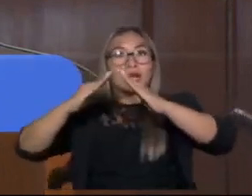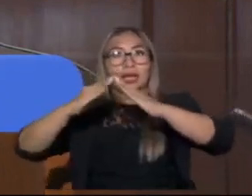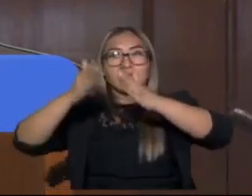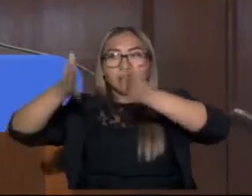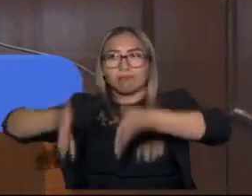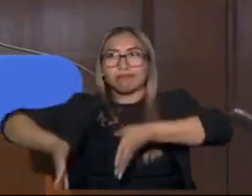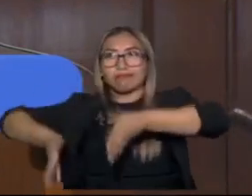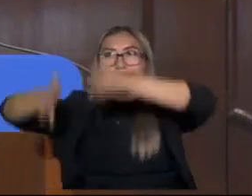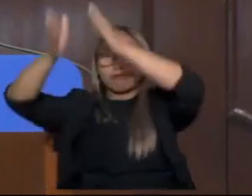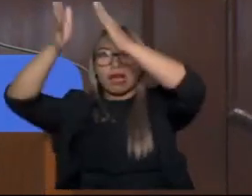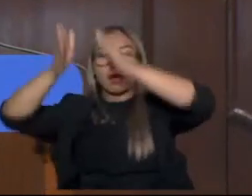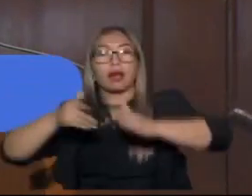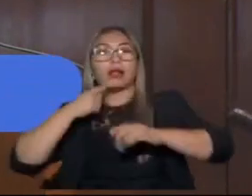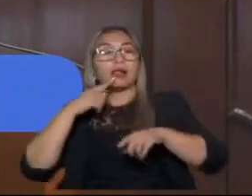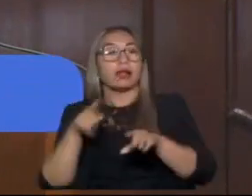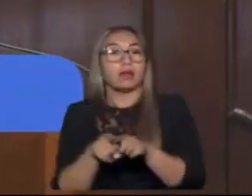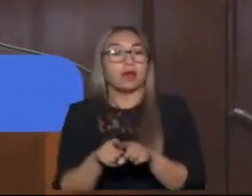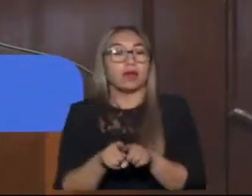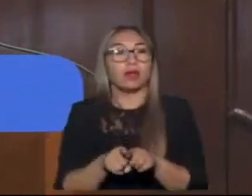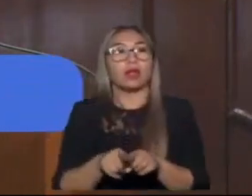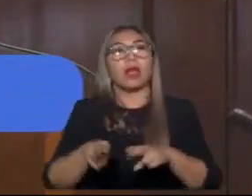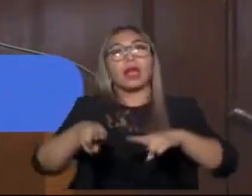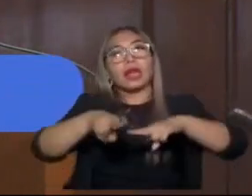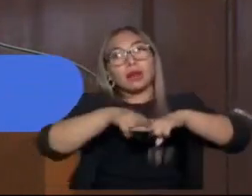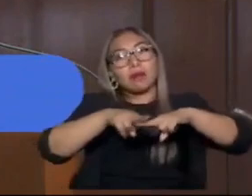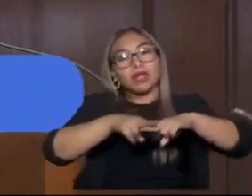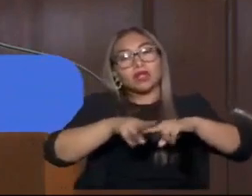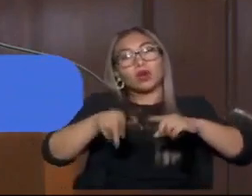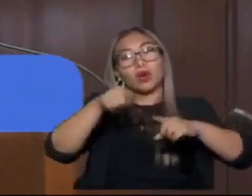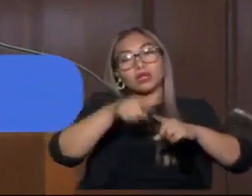extensión de la línea 1 del metro hasta Villa Zahita,